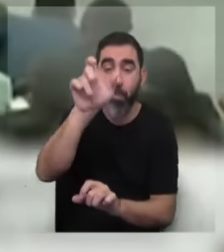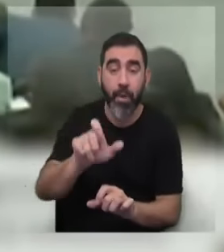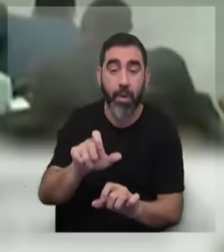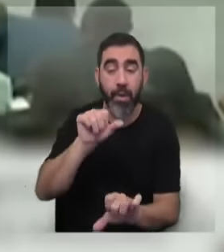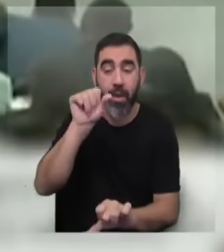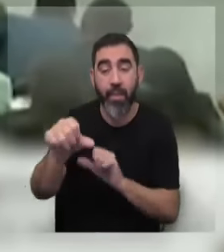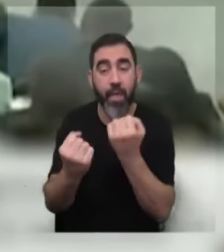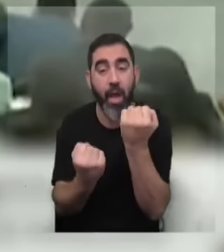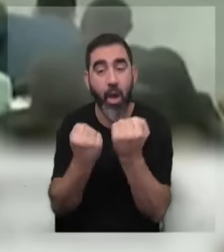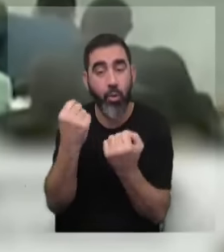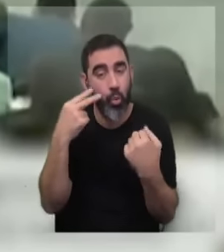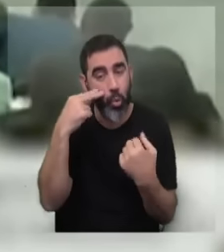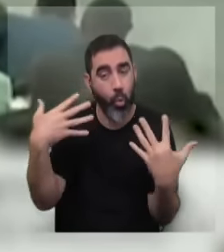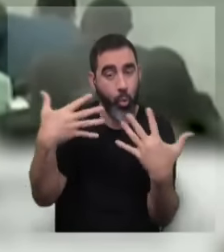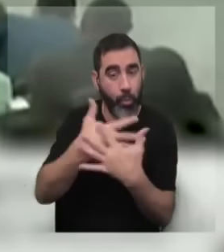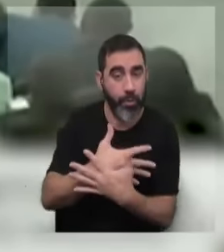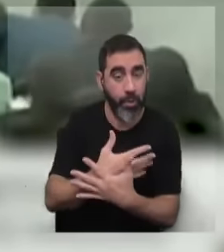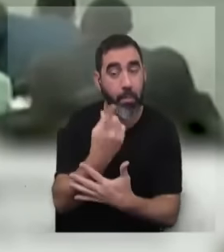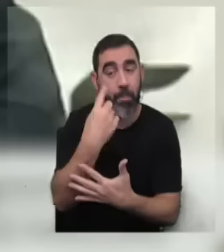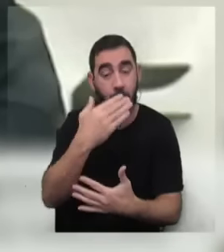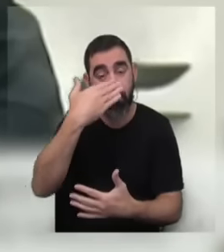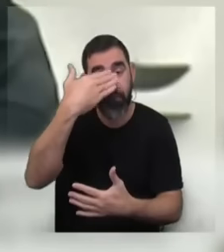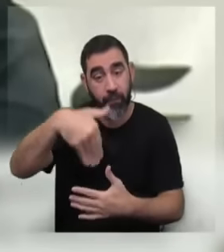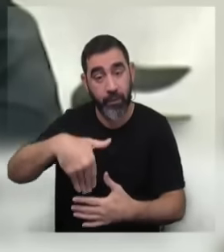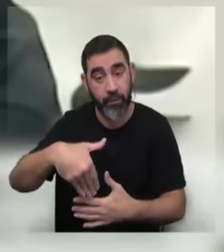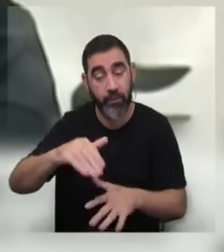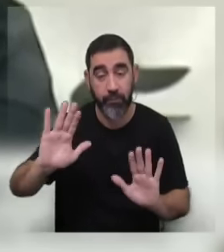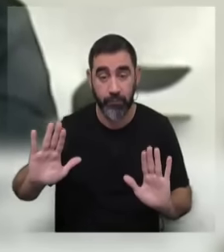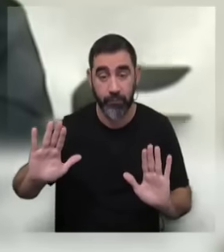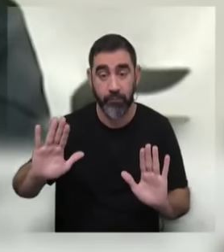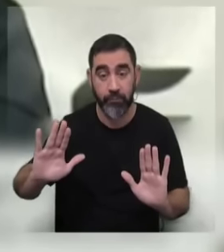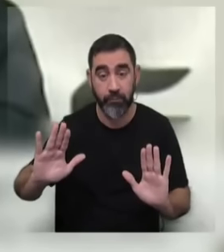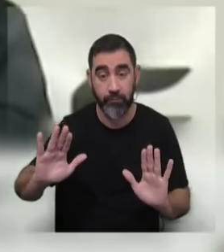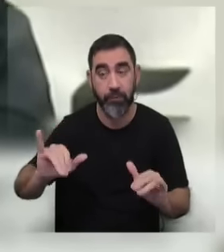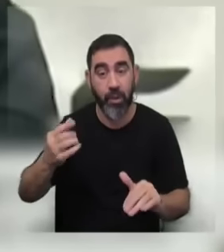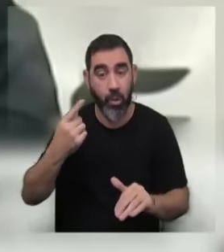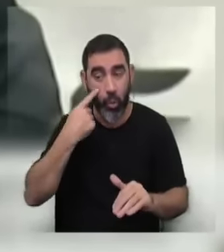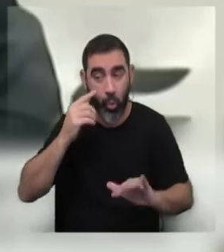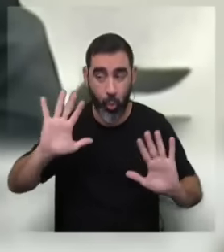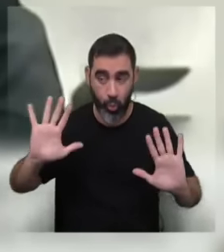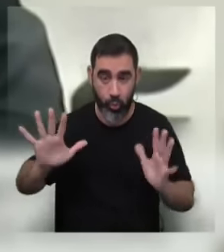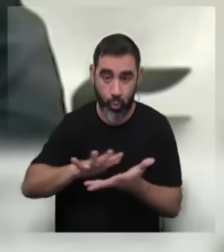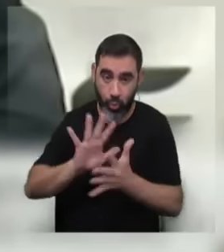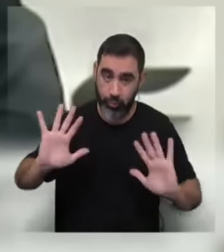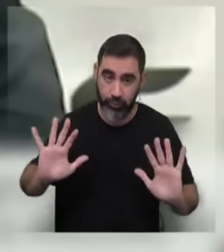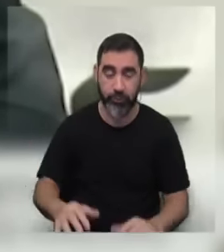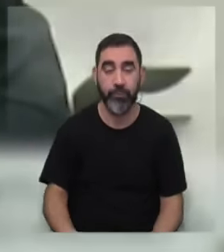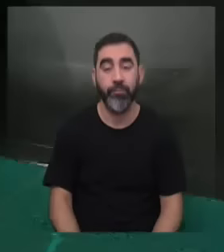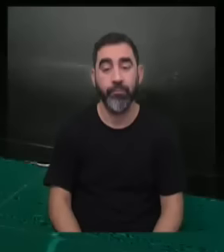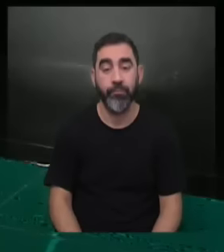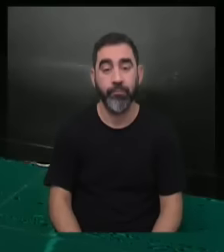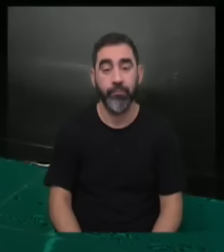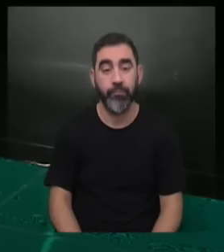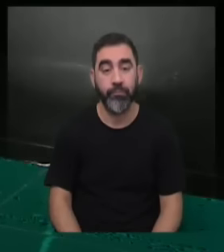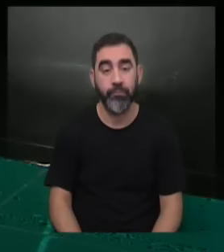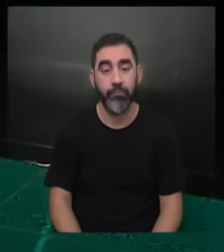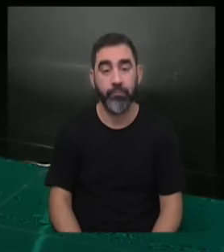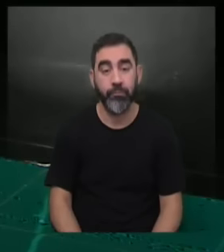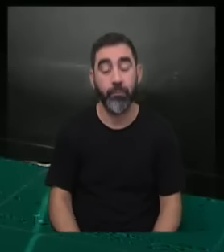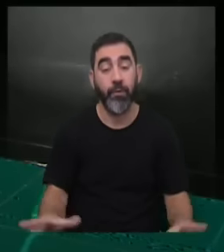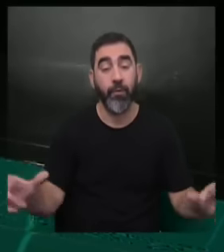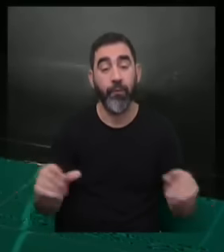la economía Pero al final de esa película La conocemos